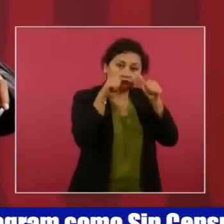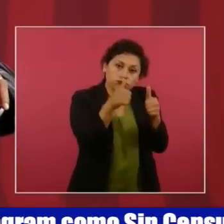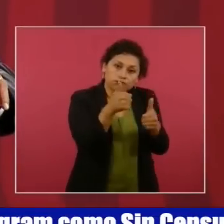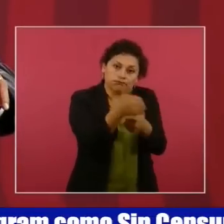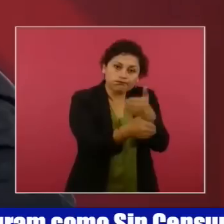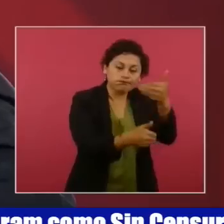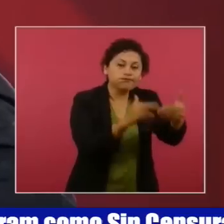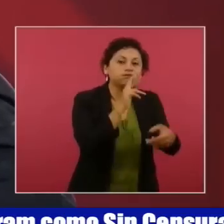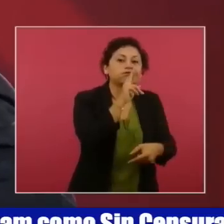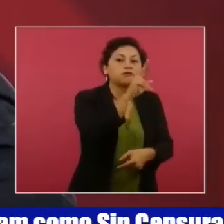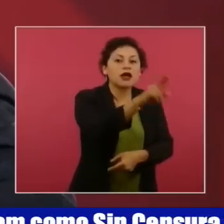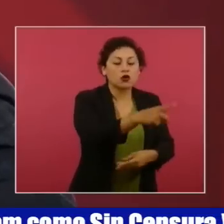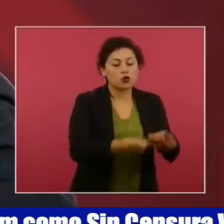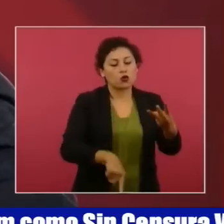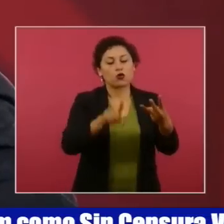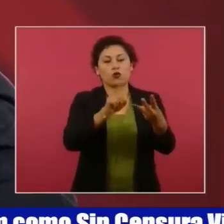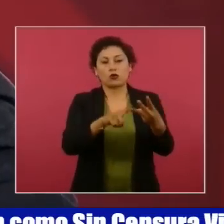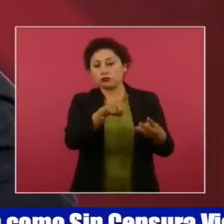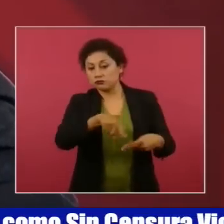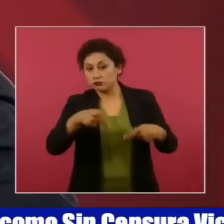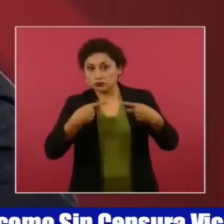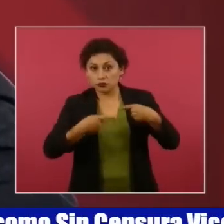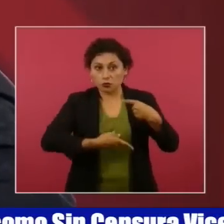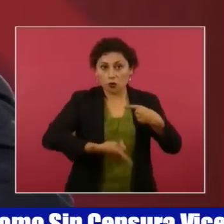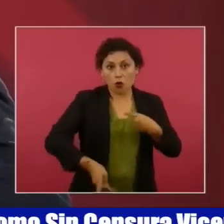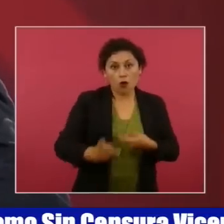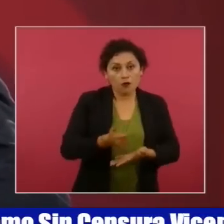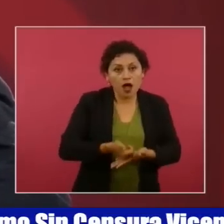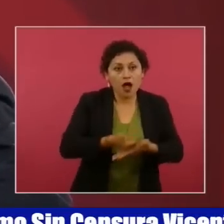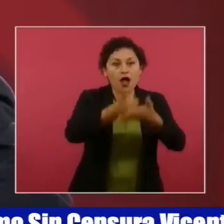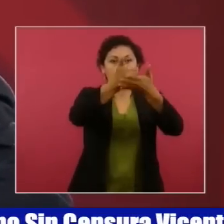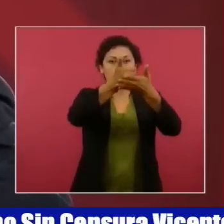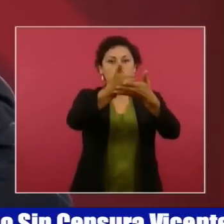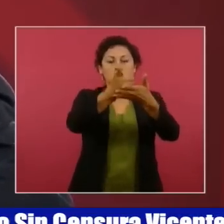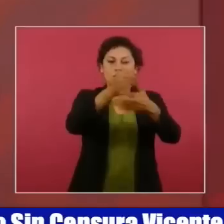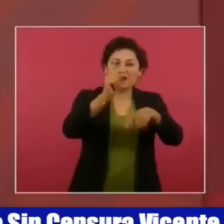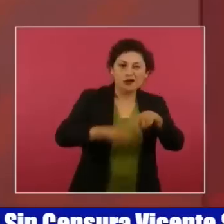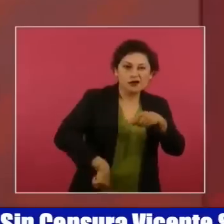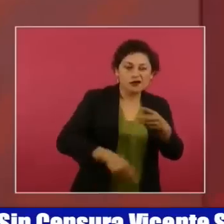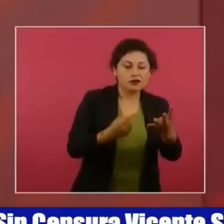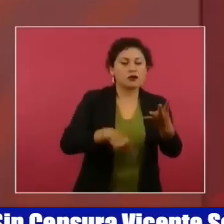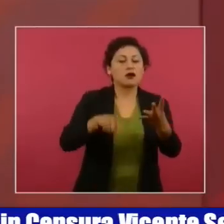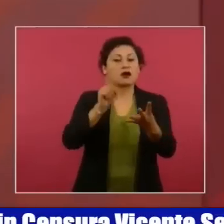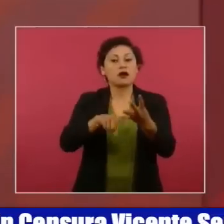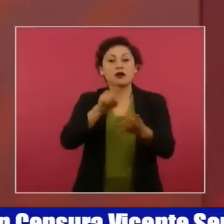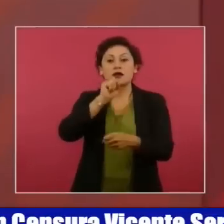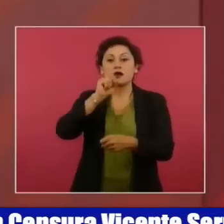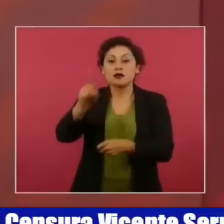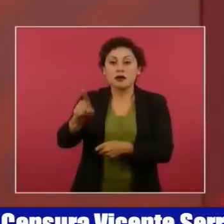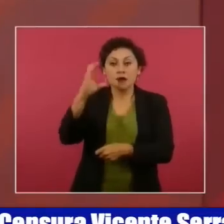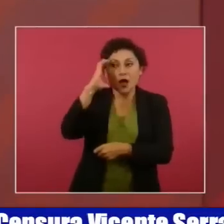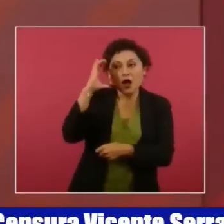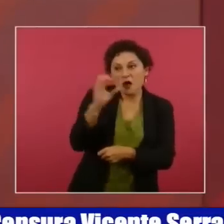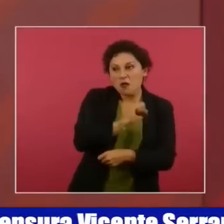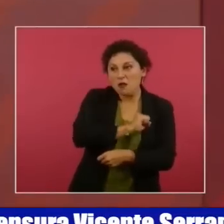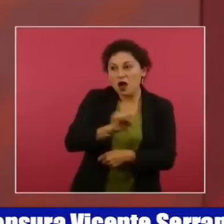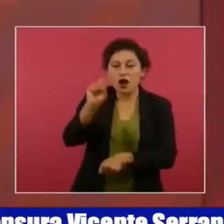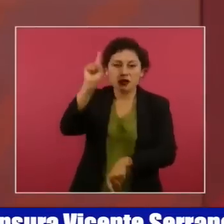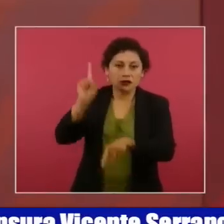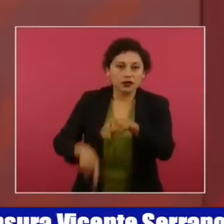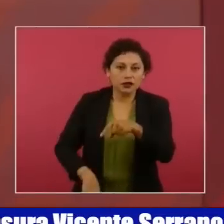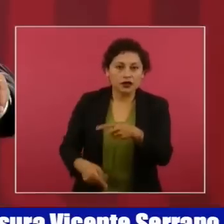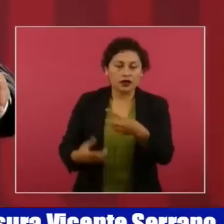mexicanos, el combatir la pobreza, el combatir la corrupción, todo eso lo estamos